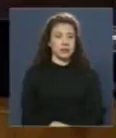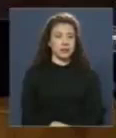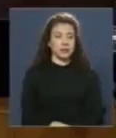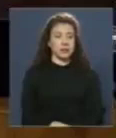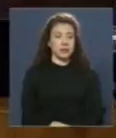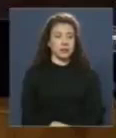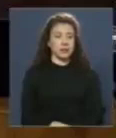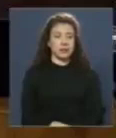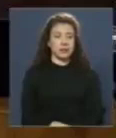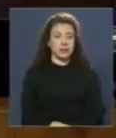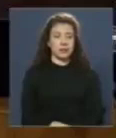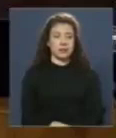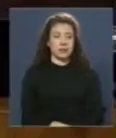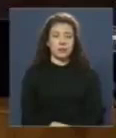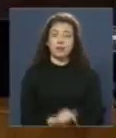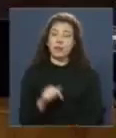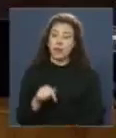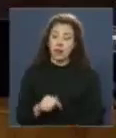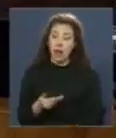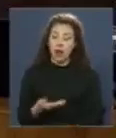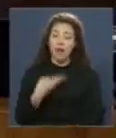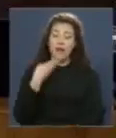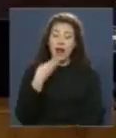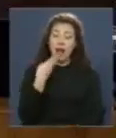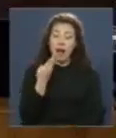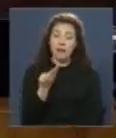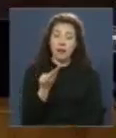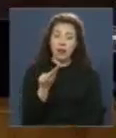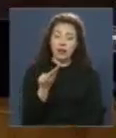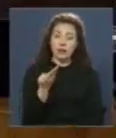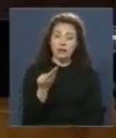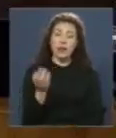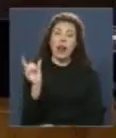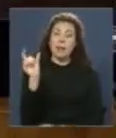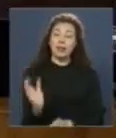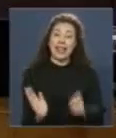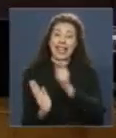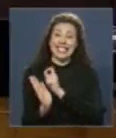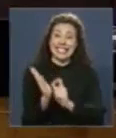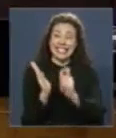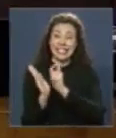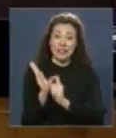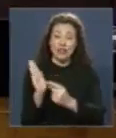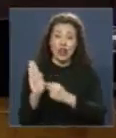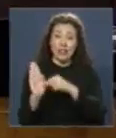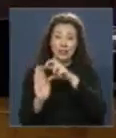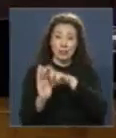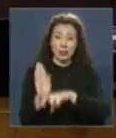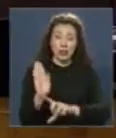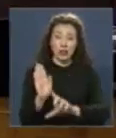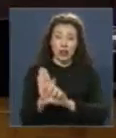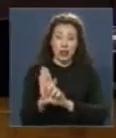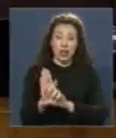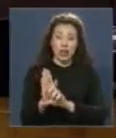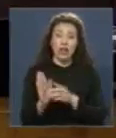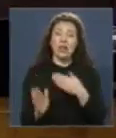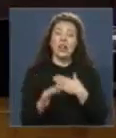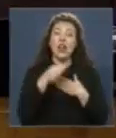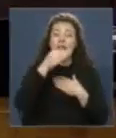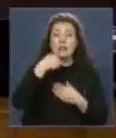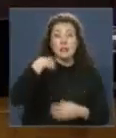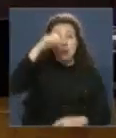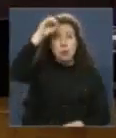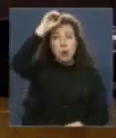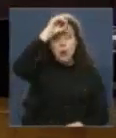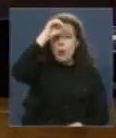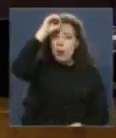Bien, ahora le voy a ofrecer la palabra a la autora de este proyecto de ley y quiero dar una opinión en lo